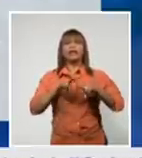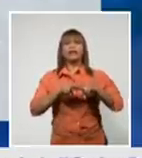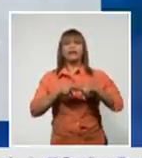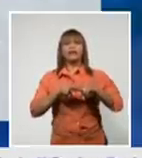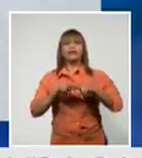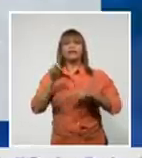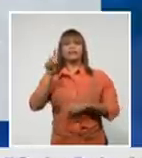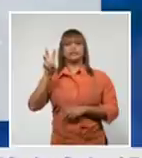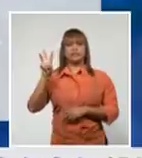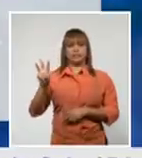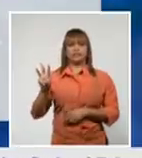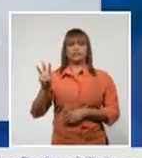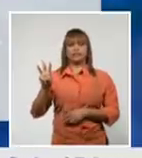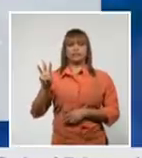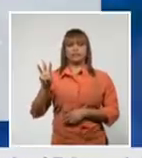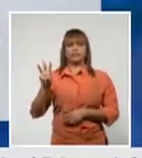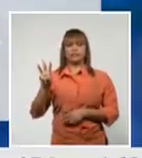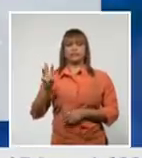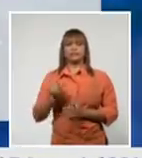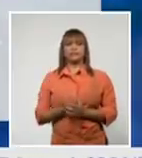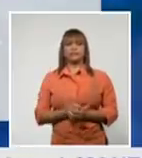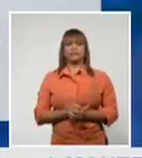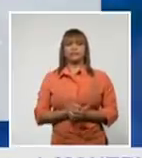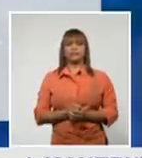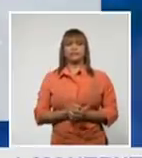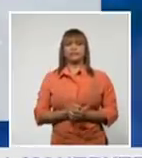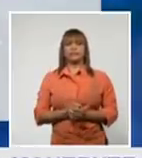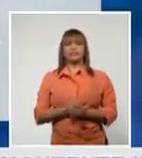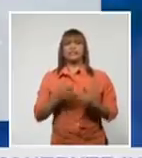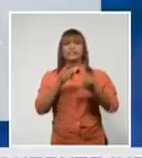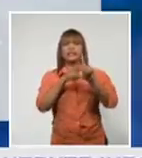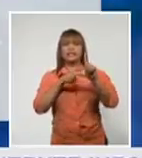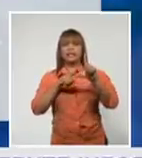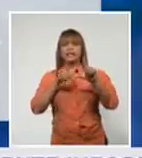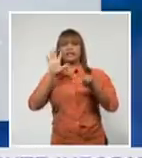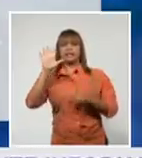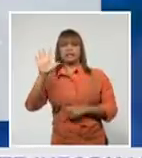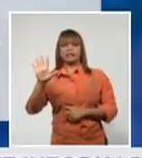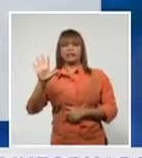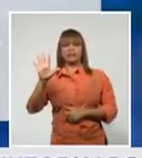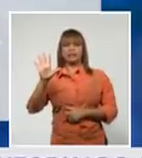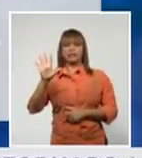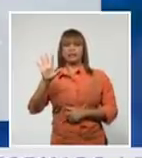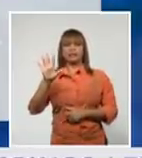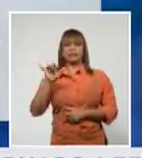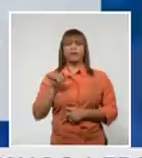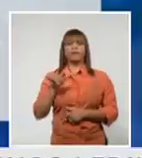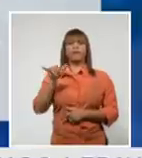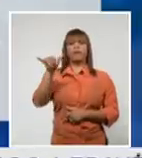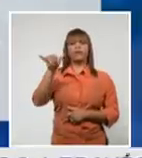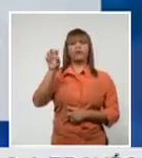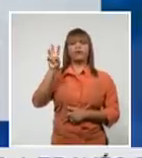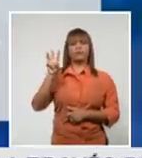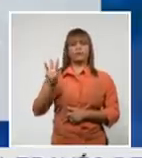diagnostican 13 casos, 5 del municipio de Regla, 3 del